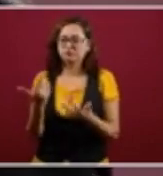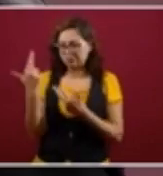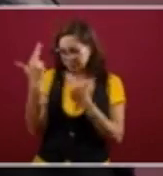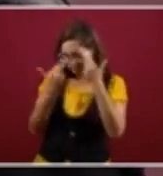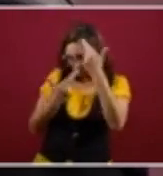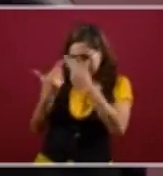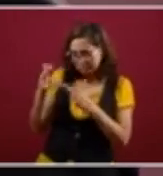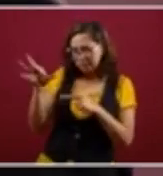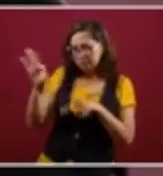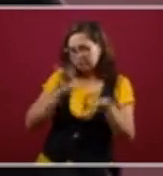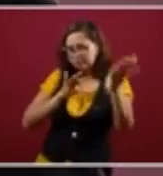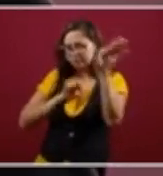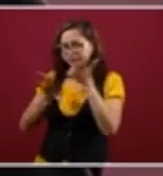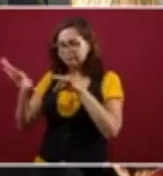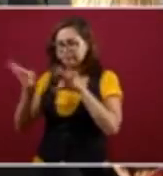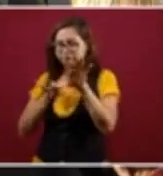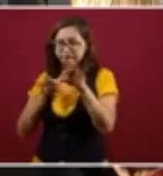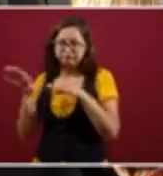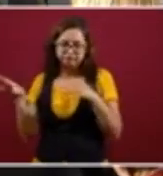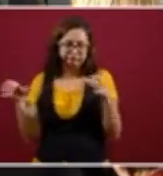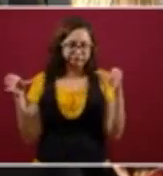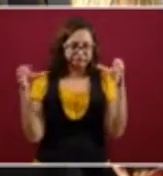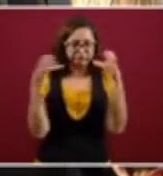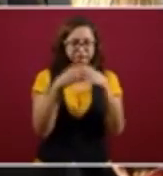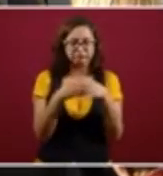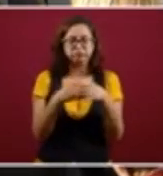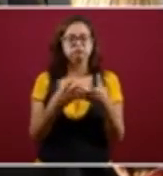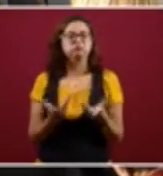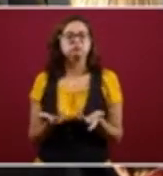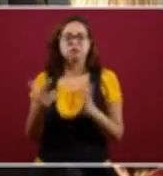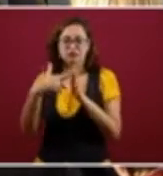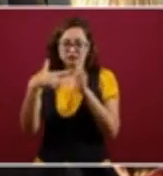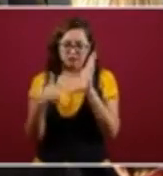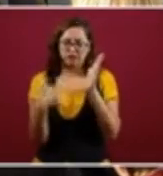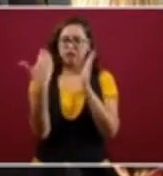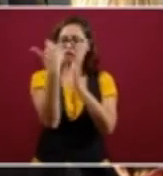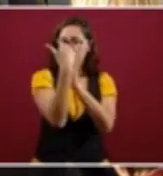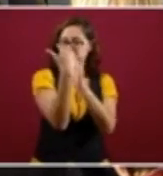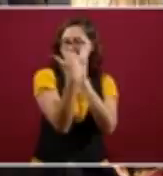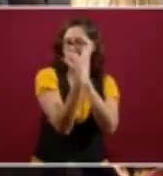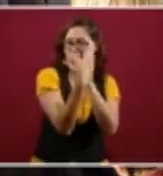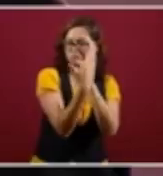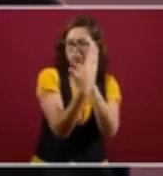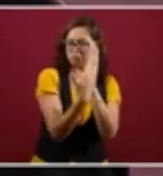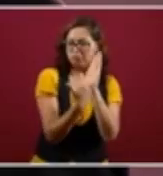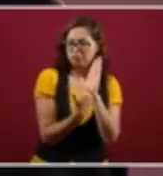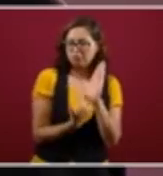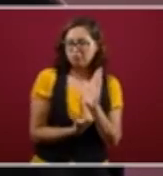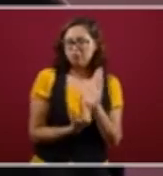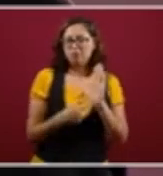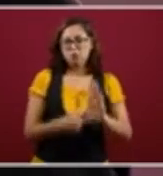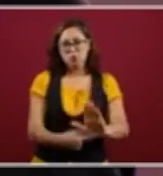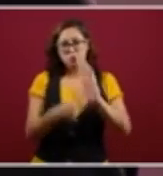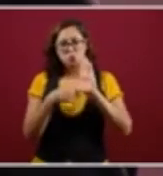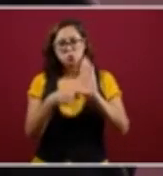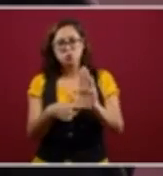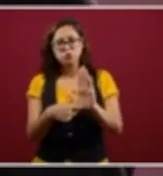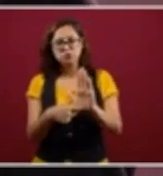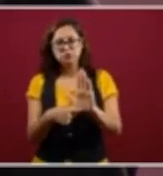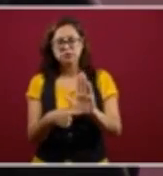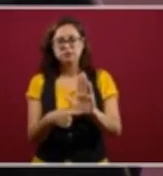vamos aquí a poner las bases, las condiciones, cuánto